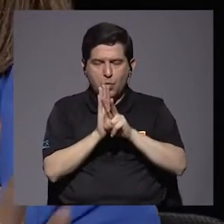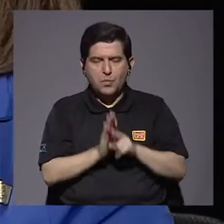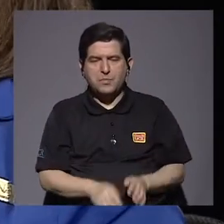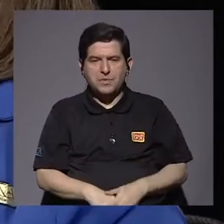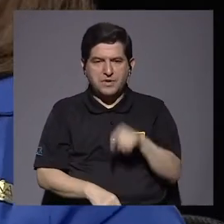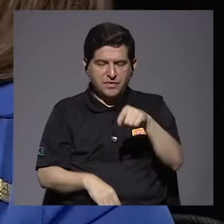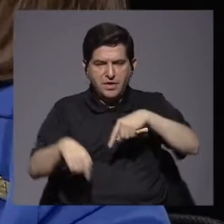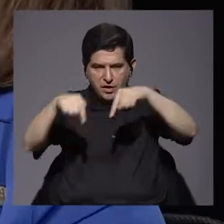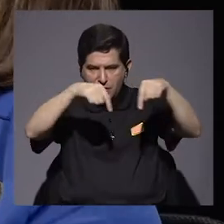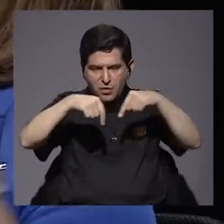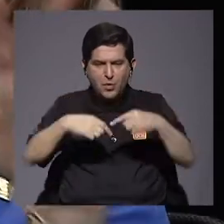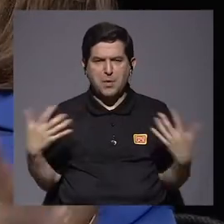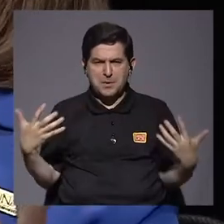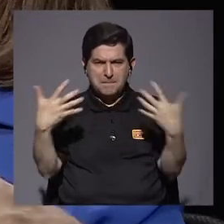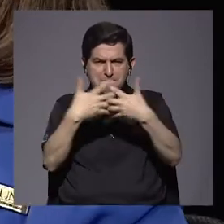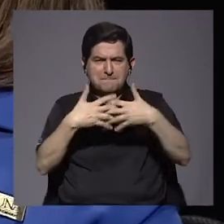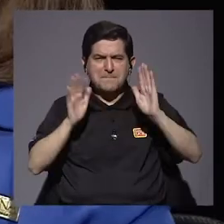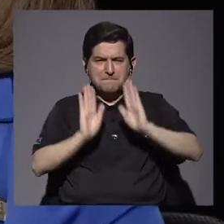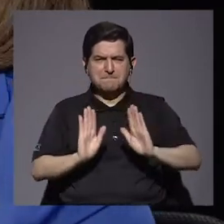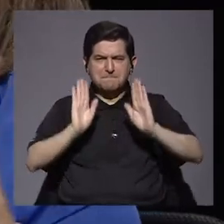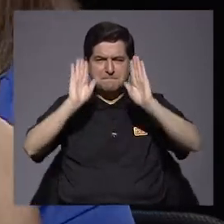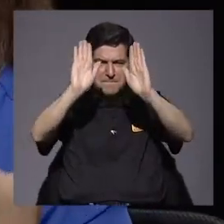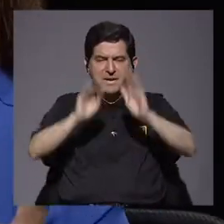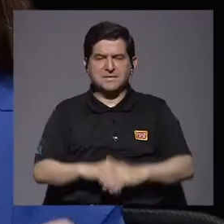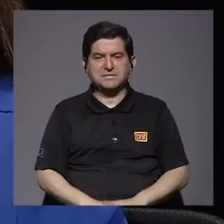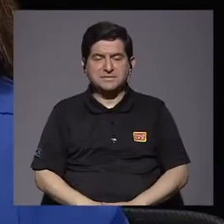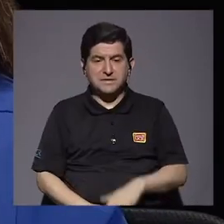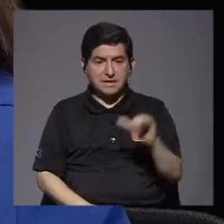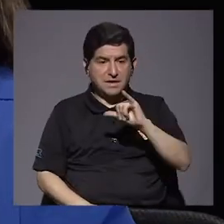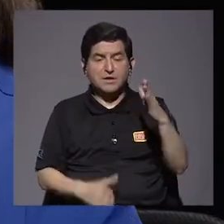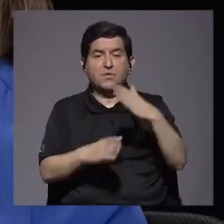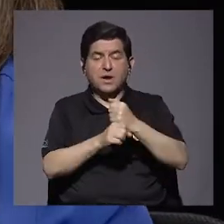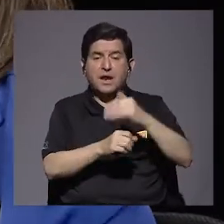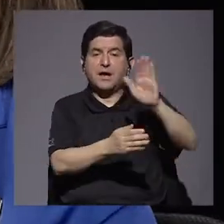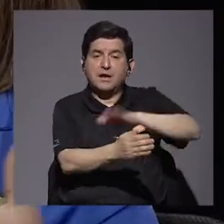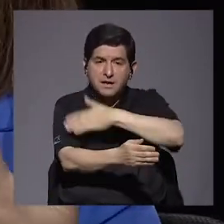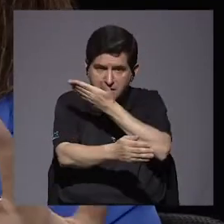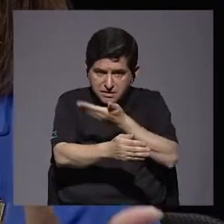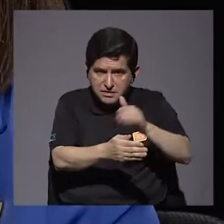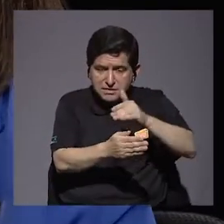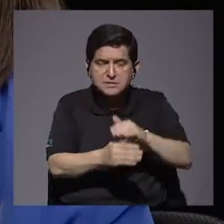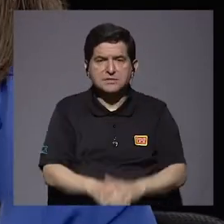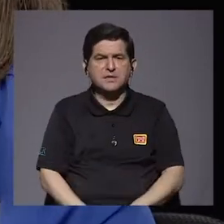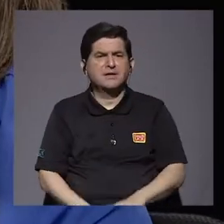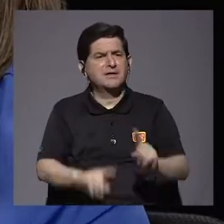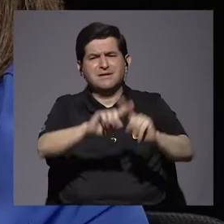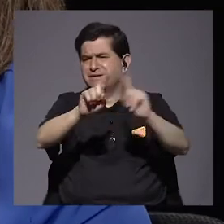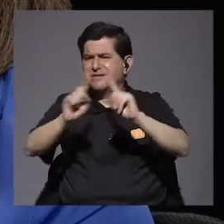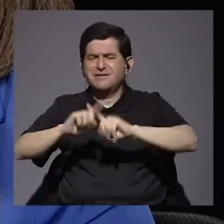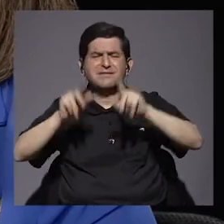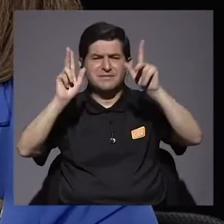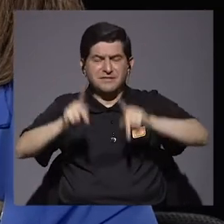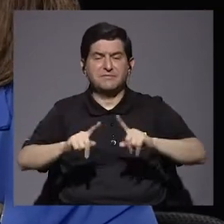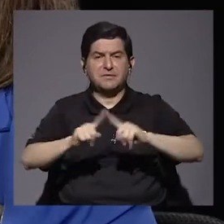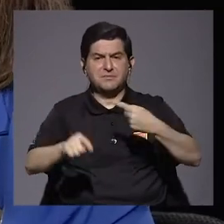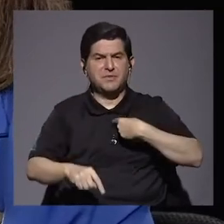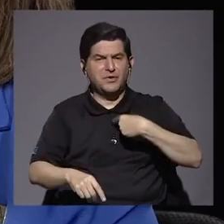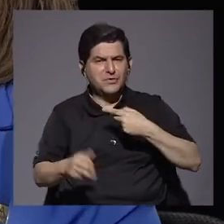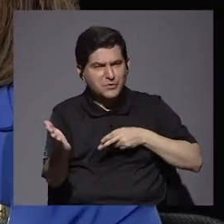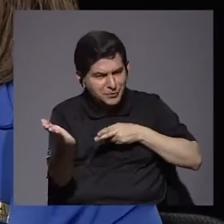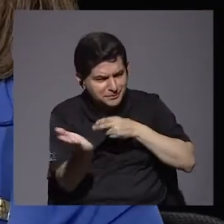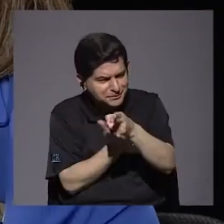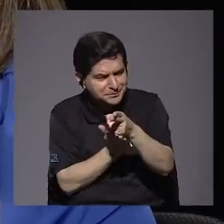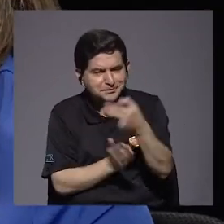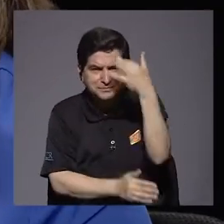mezcla maravillosa en pantalla, como también lo han hecho los músicos, como también lo han hecho muchas personas. Pero yo